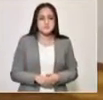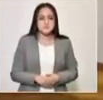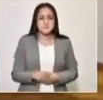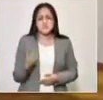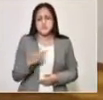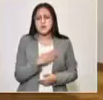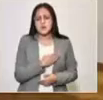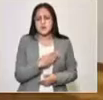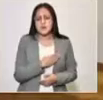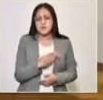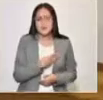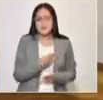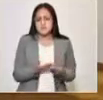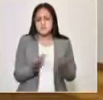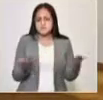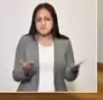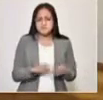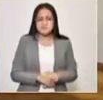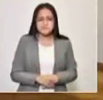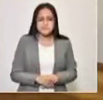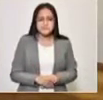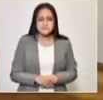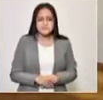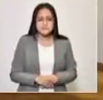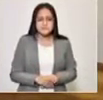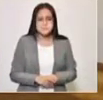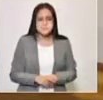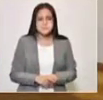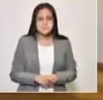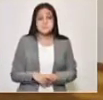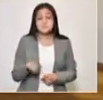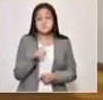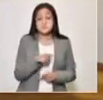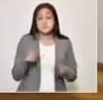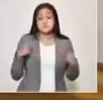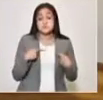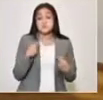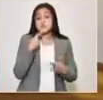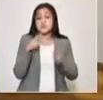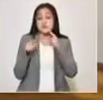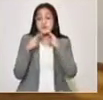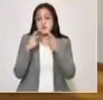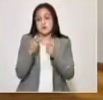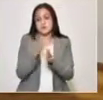bueno. ¿Sí? Y que sea la sociedad la que lo juzgue.